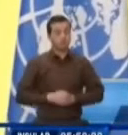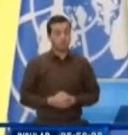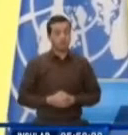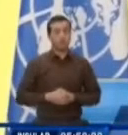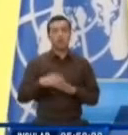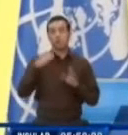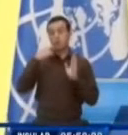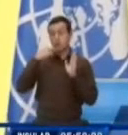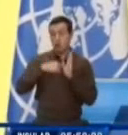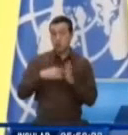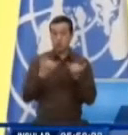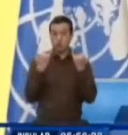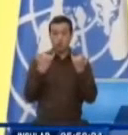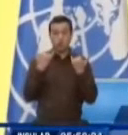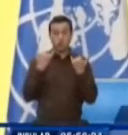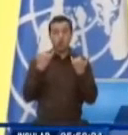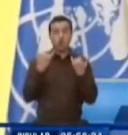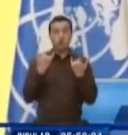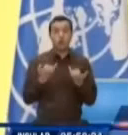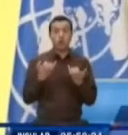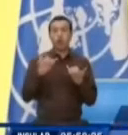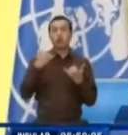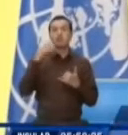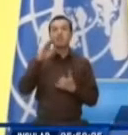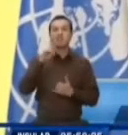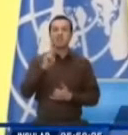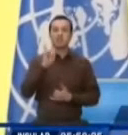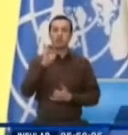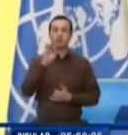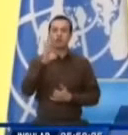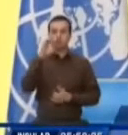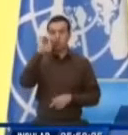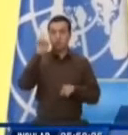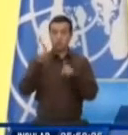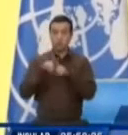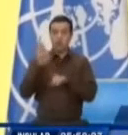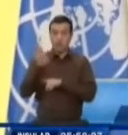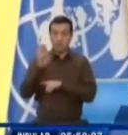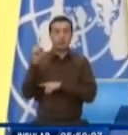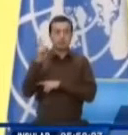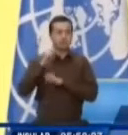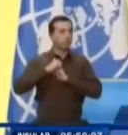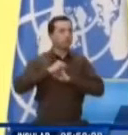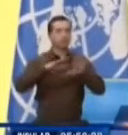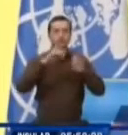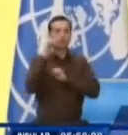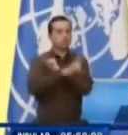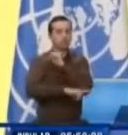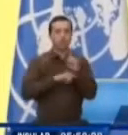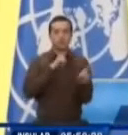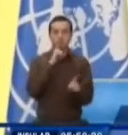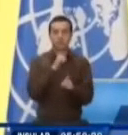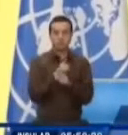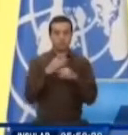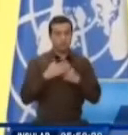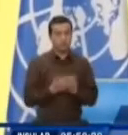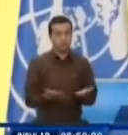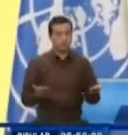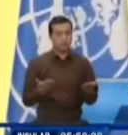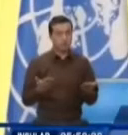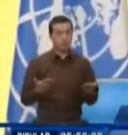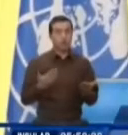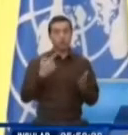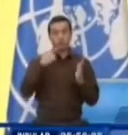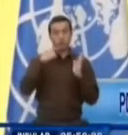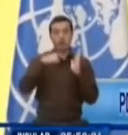hacer vinculante al protocolo de Kioto y ampliarlo para compensar las emisiones netas evitadas, N